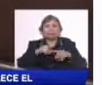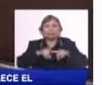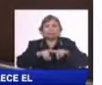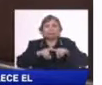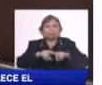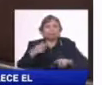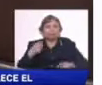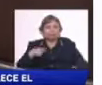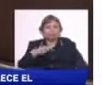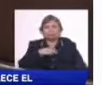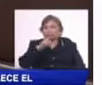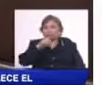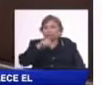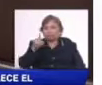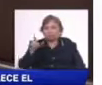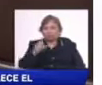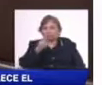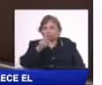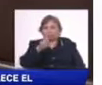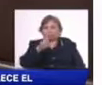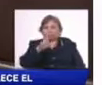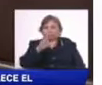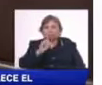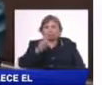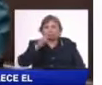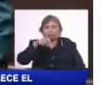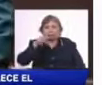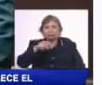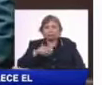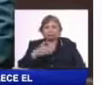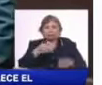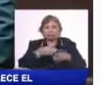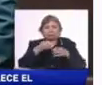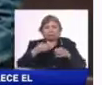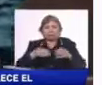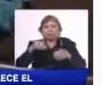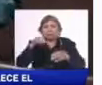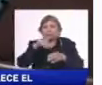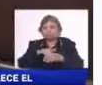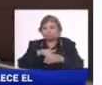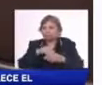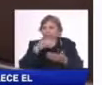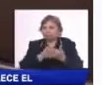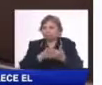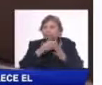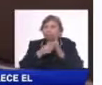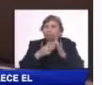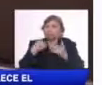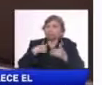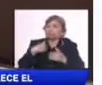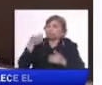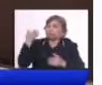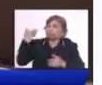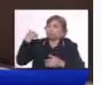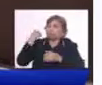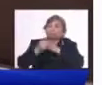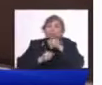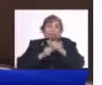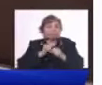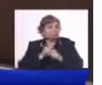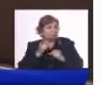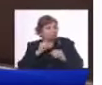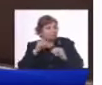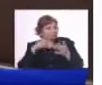de cada uno de nosotros, los 130, pero necesitamos un adelanto de elecciones que yo he propuesto desde el año pasado, pero